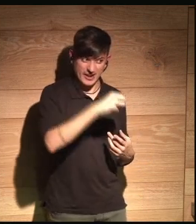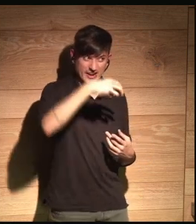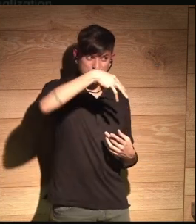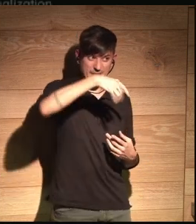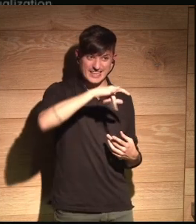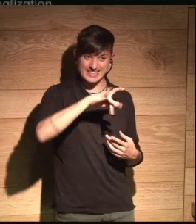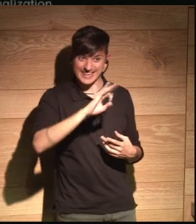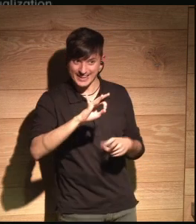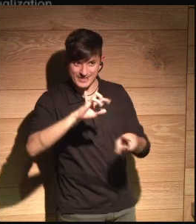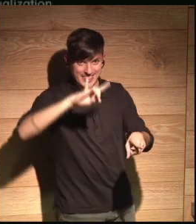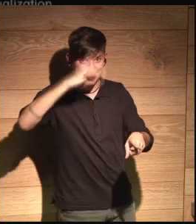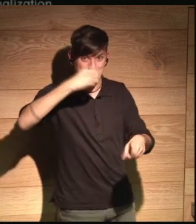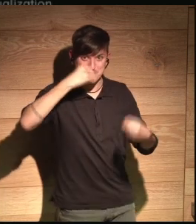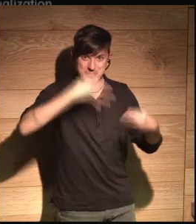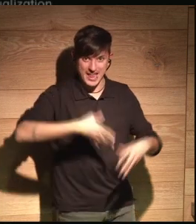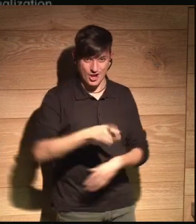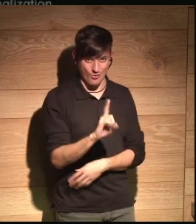idea